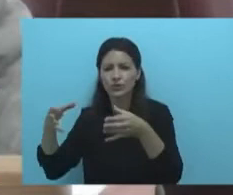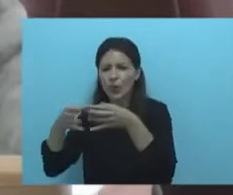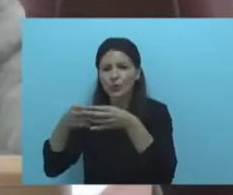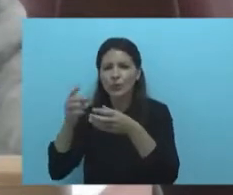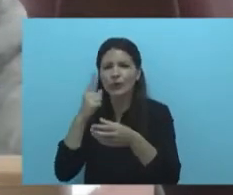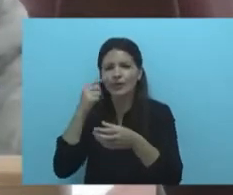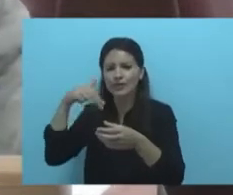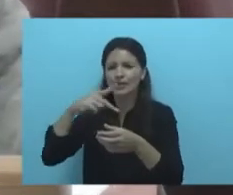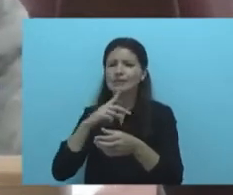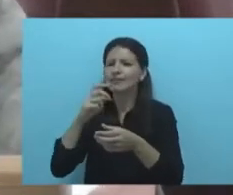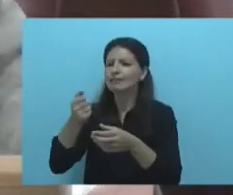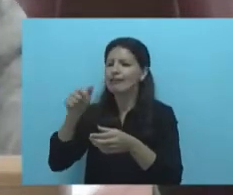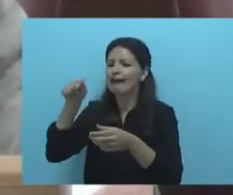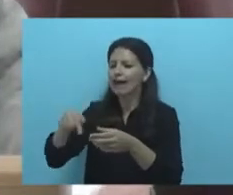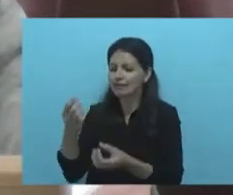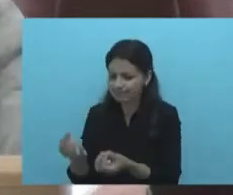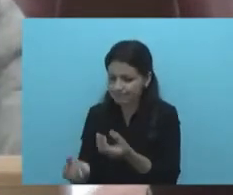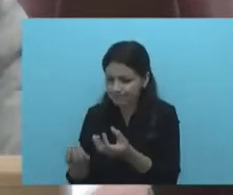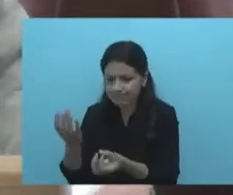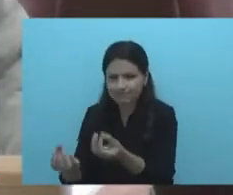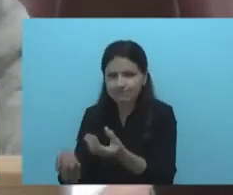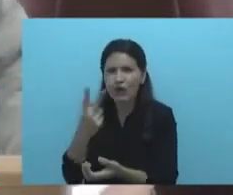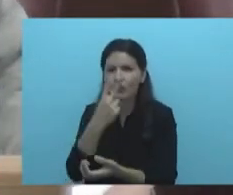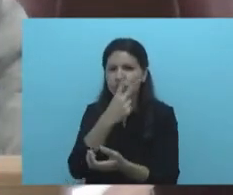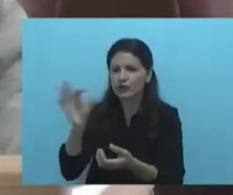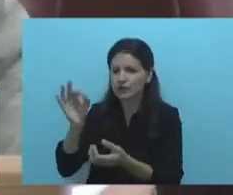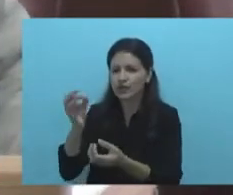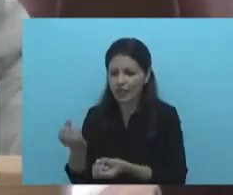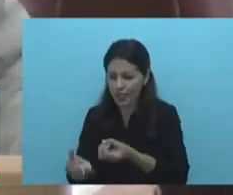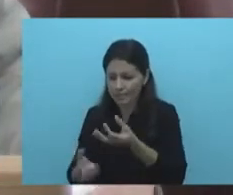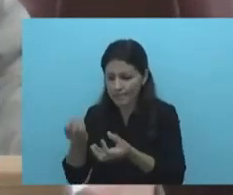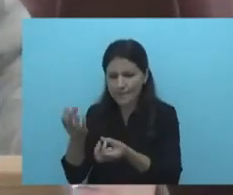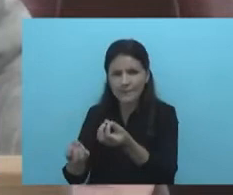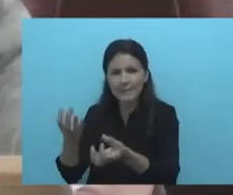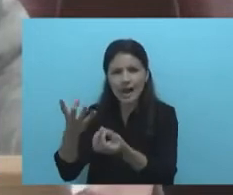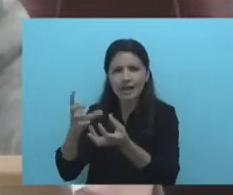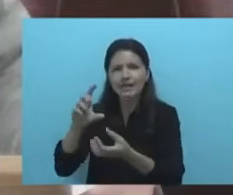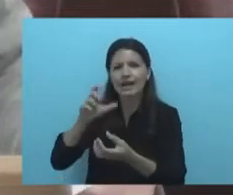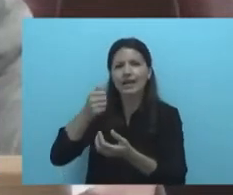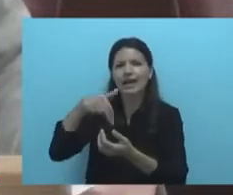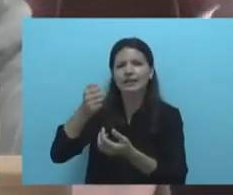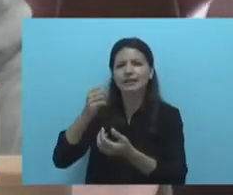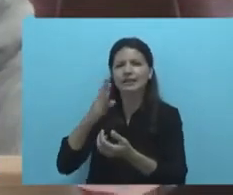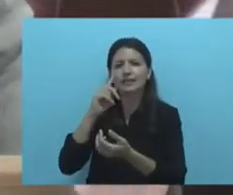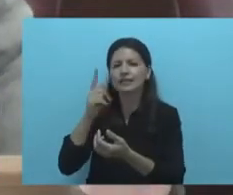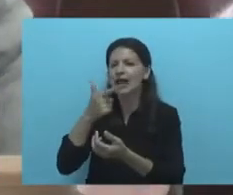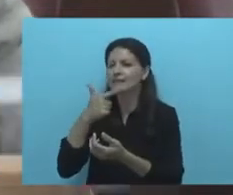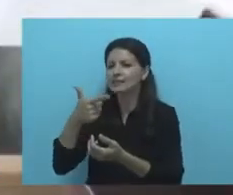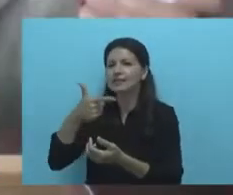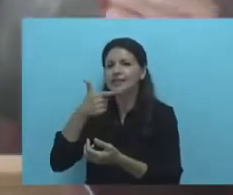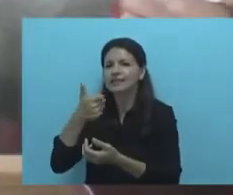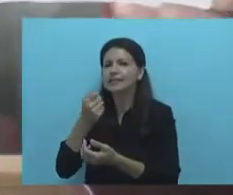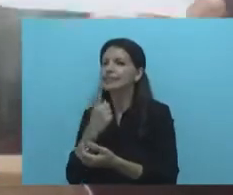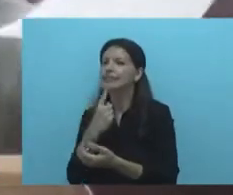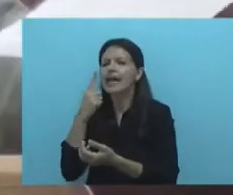200 plantas de cannabis sativa, L, en forma de cultivo exterior para comenzar los primeros ensayos en